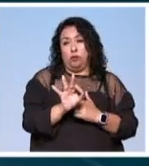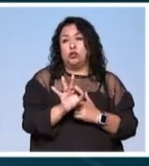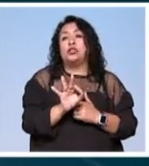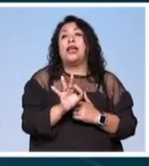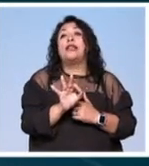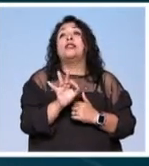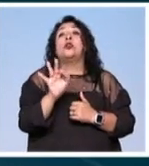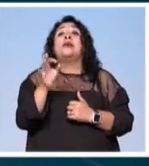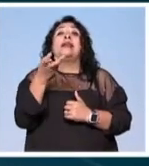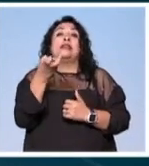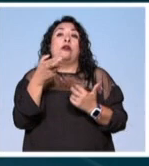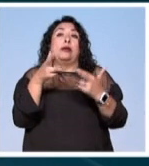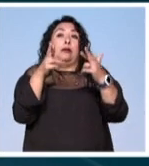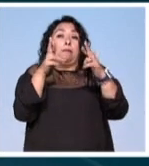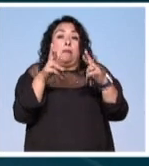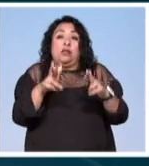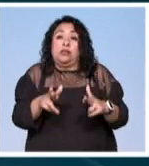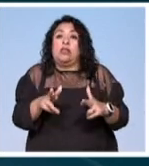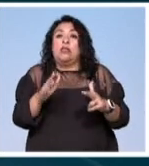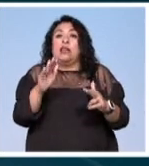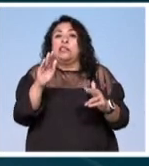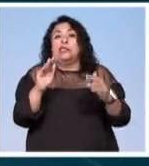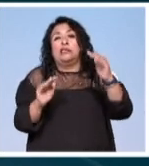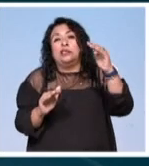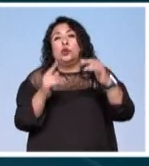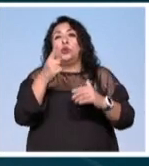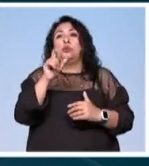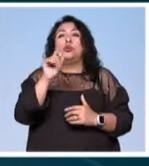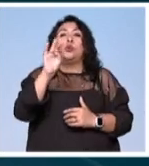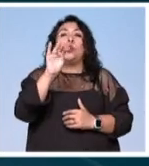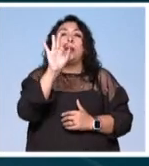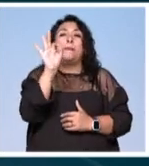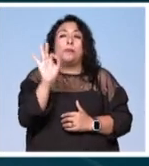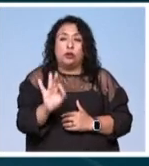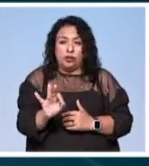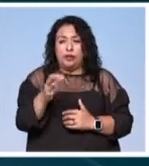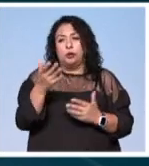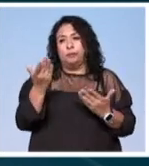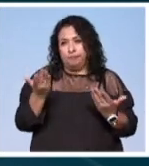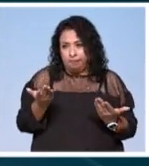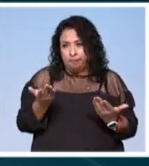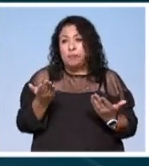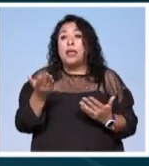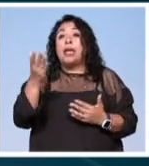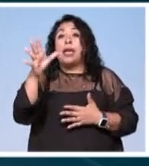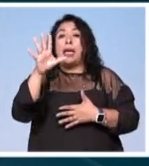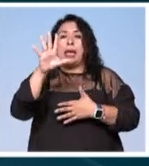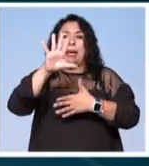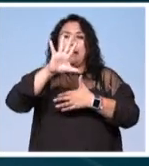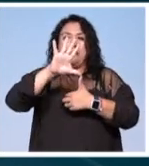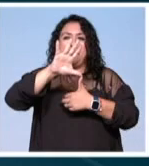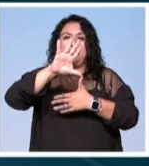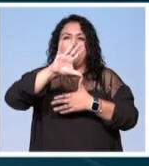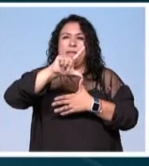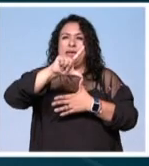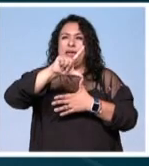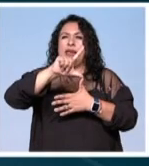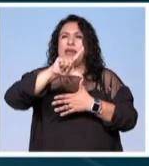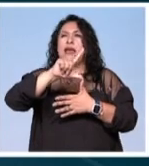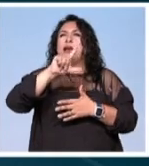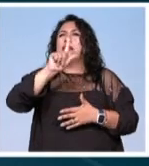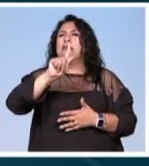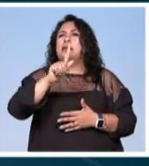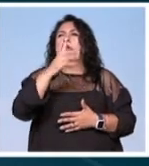brecha esto representa un descenso de uno punto nueve por ciento Mientras tanto América Latina lo ha logrado en